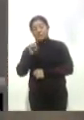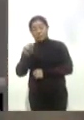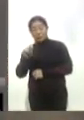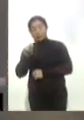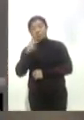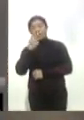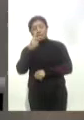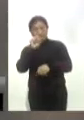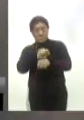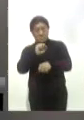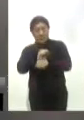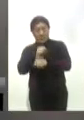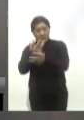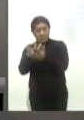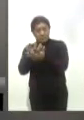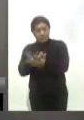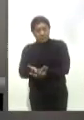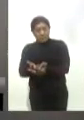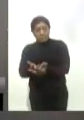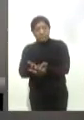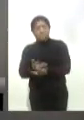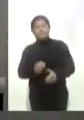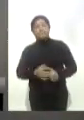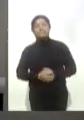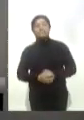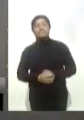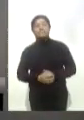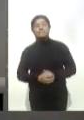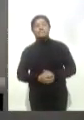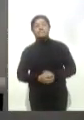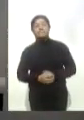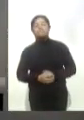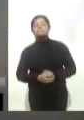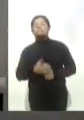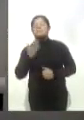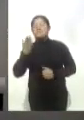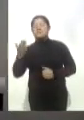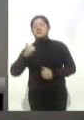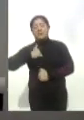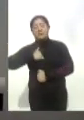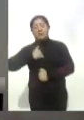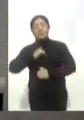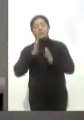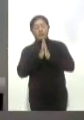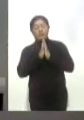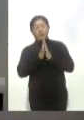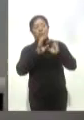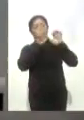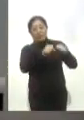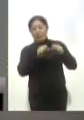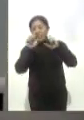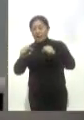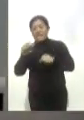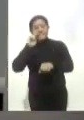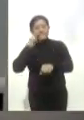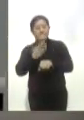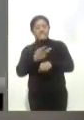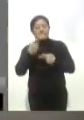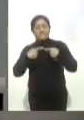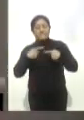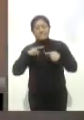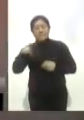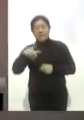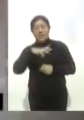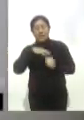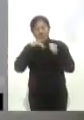El gobierno libanés decretó estado de emergencia durante dos semanas en Beirut y pidió al ejército que ponga en arresto domiciliario a los responsables de almacenar